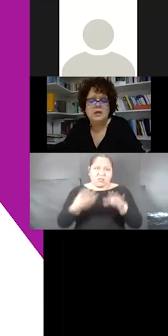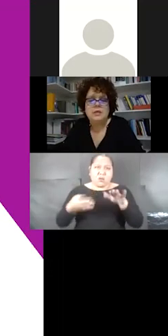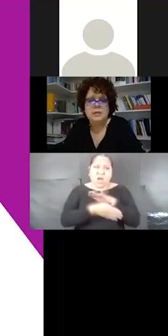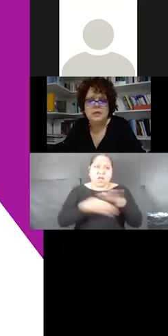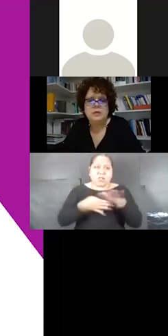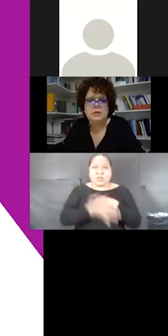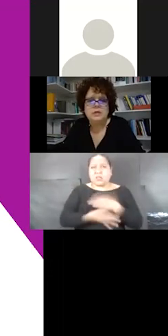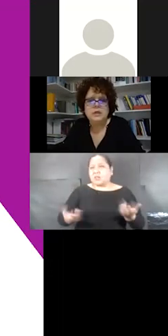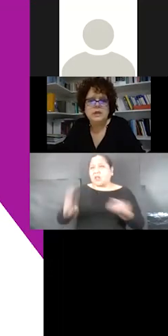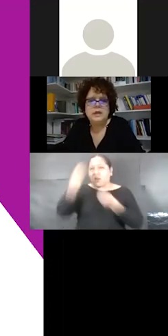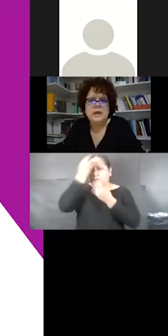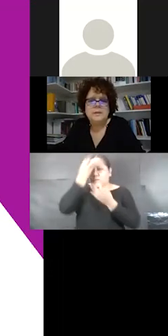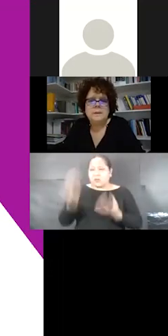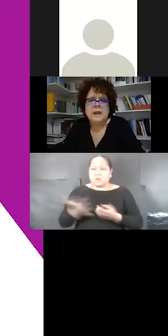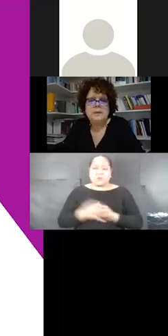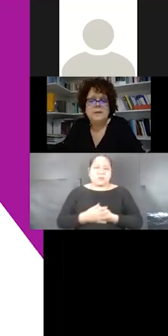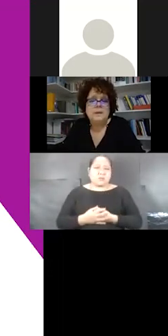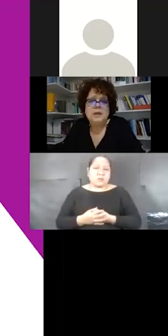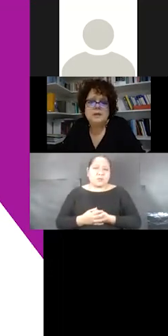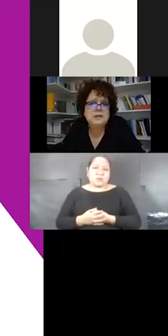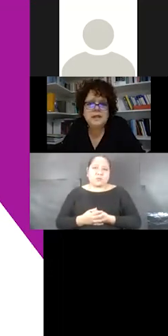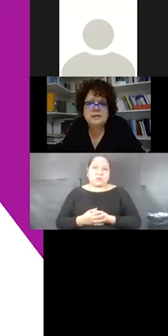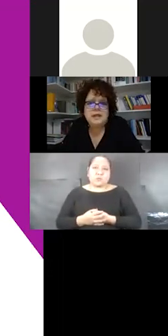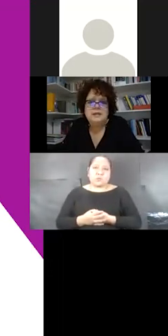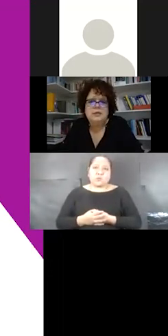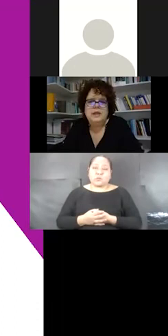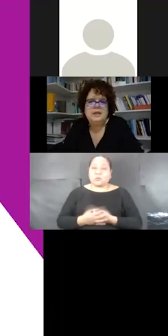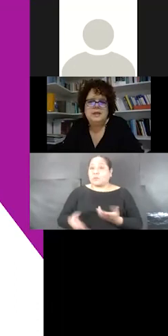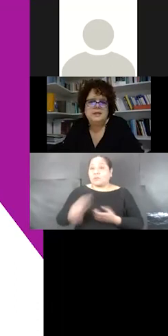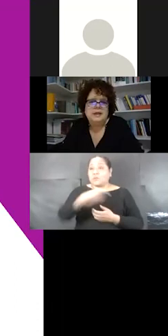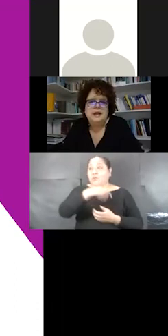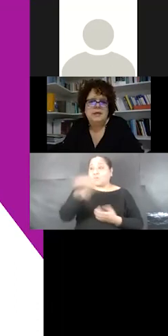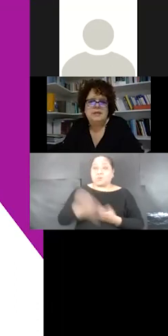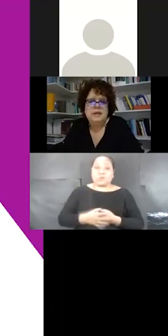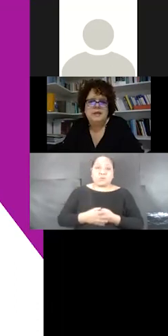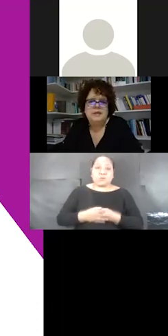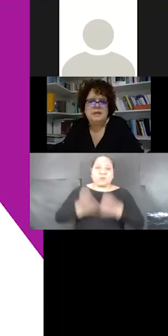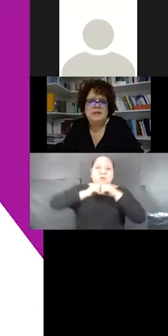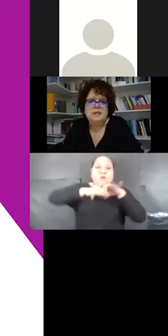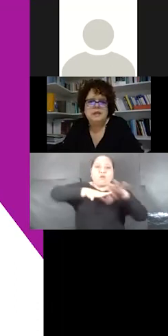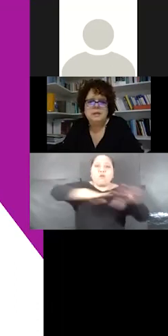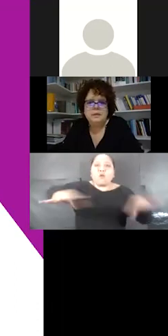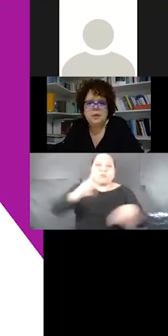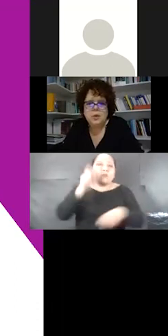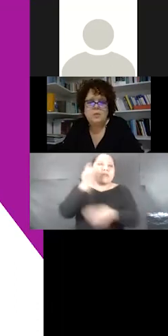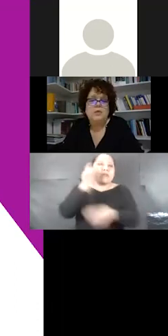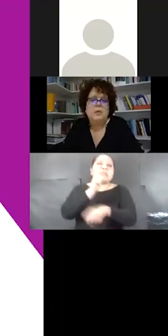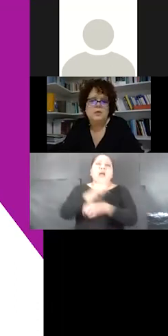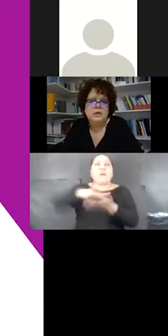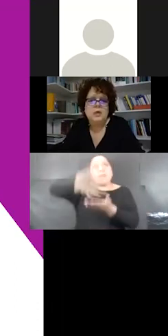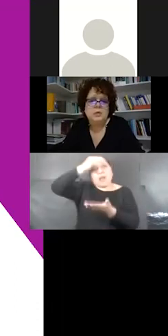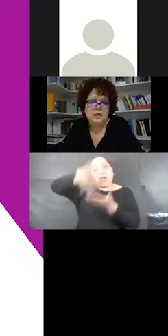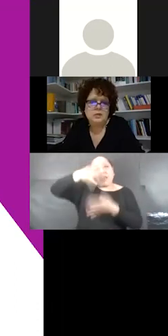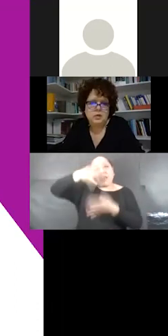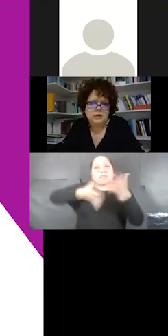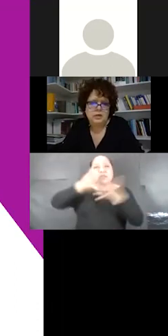la información, ¿no? Después también lo que se tiene que hacer es difundir la enseñanza de la lengua de señas, así como información